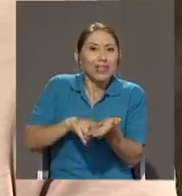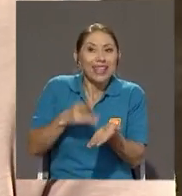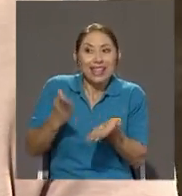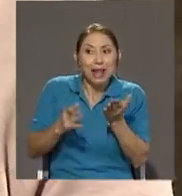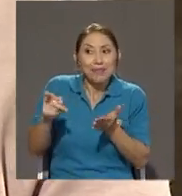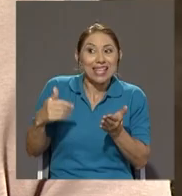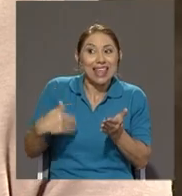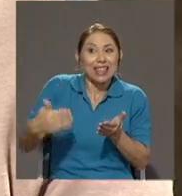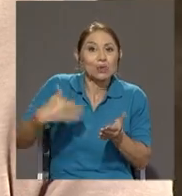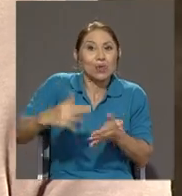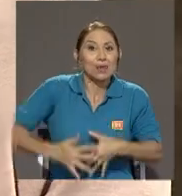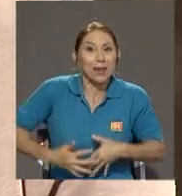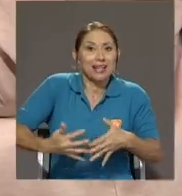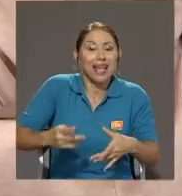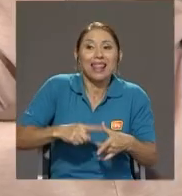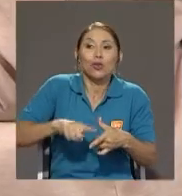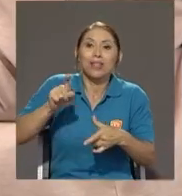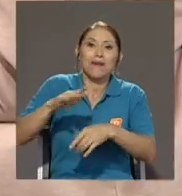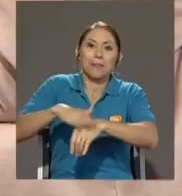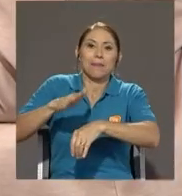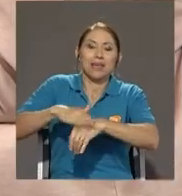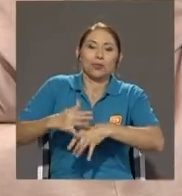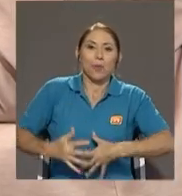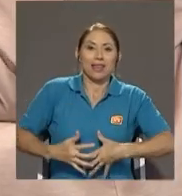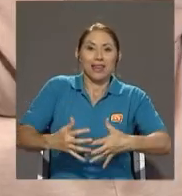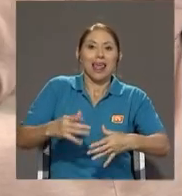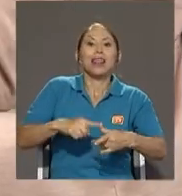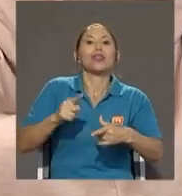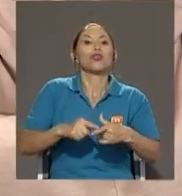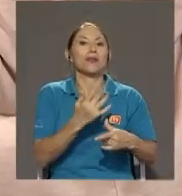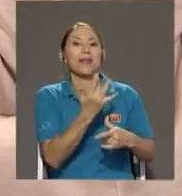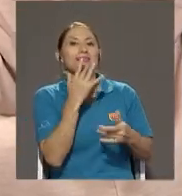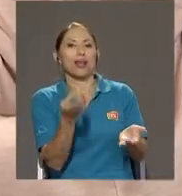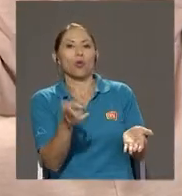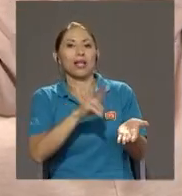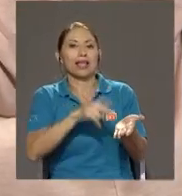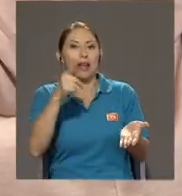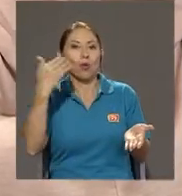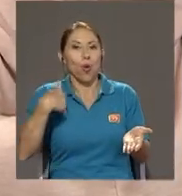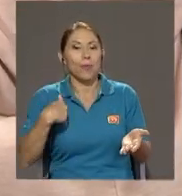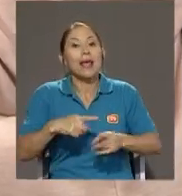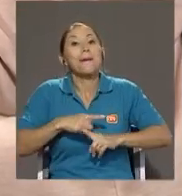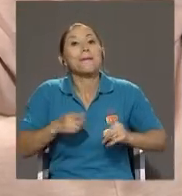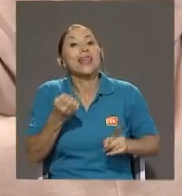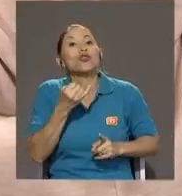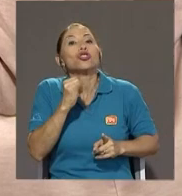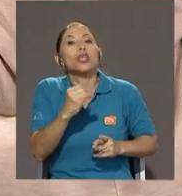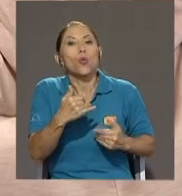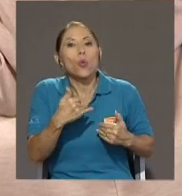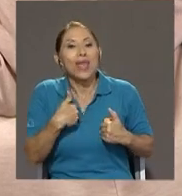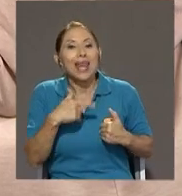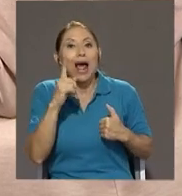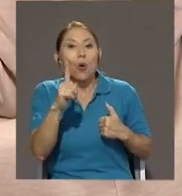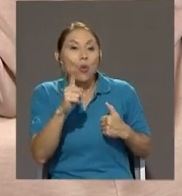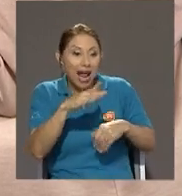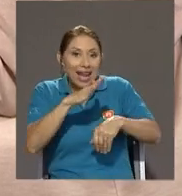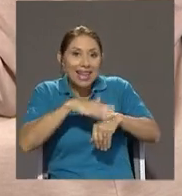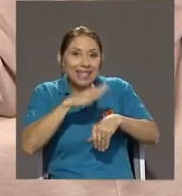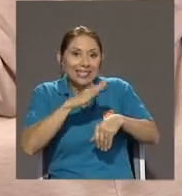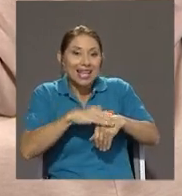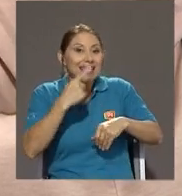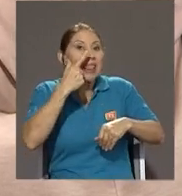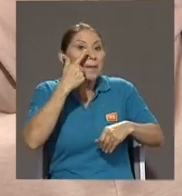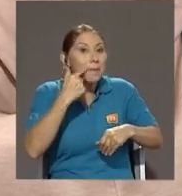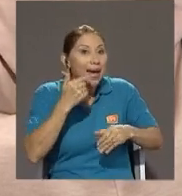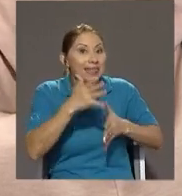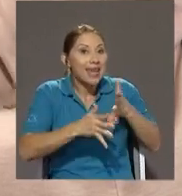embarazada y le tengo que dar una licencia de maternidad, prefiero contratar un hombre. Pero si hubiera una licencia de paternidad en sector